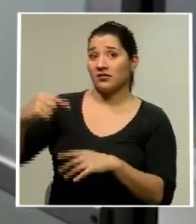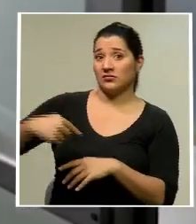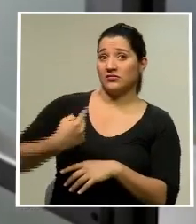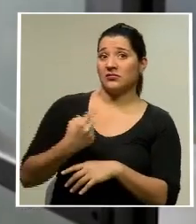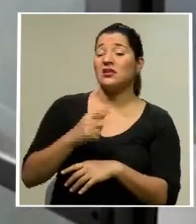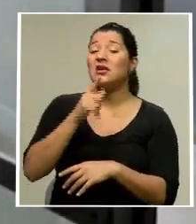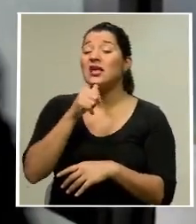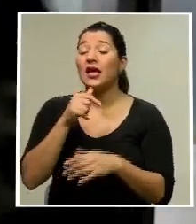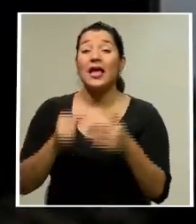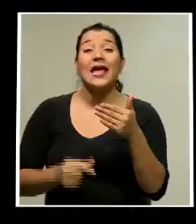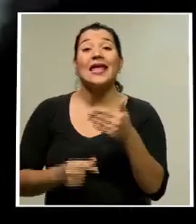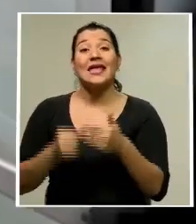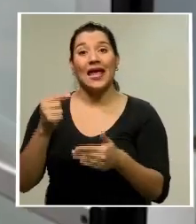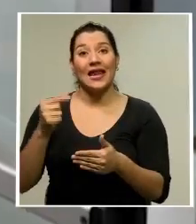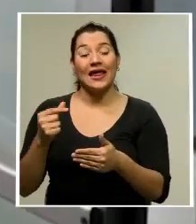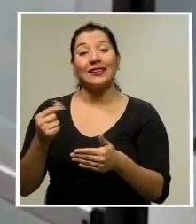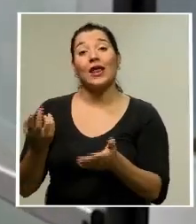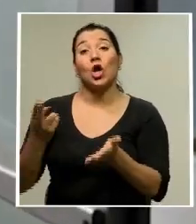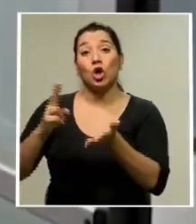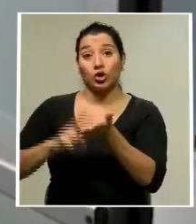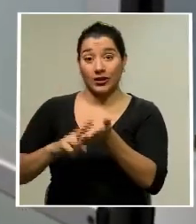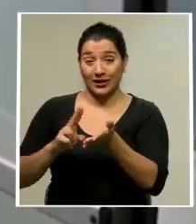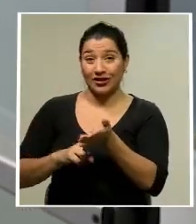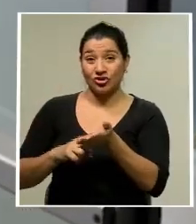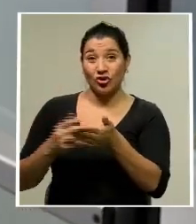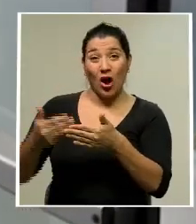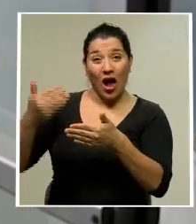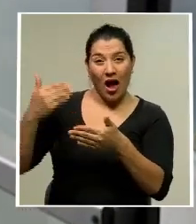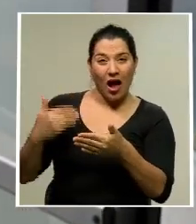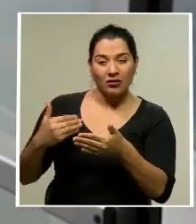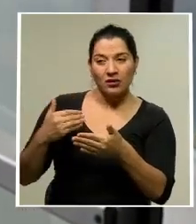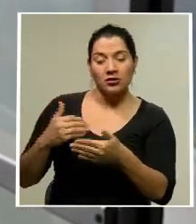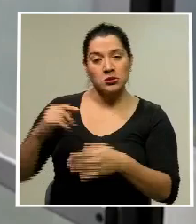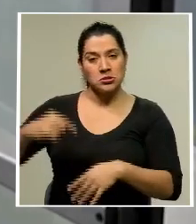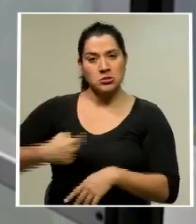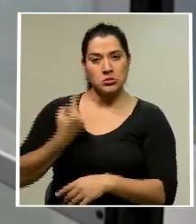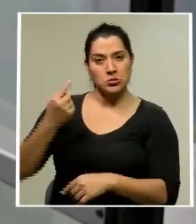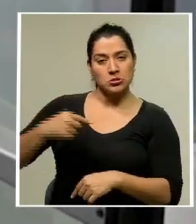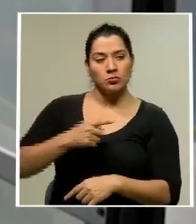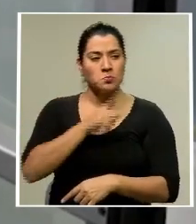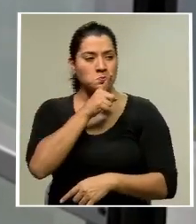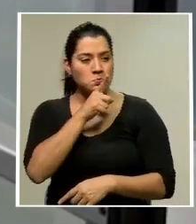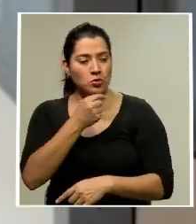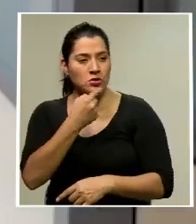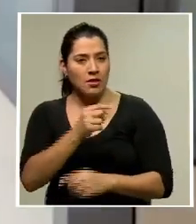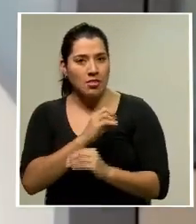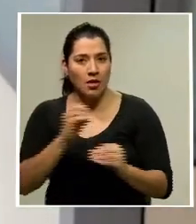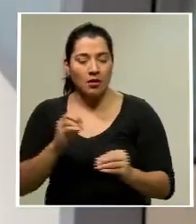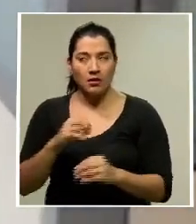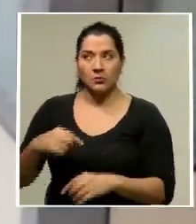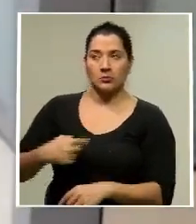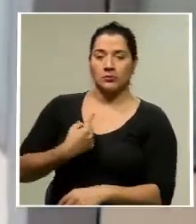de contratación de esta entidad, esto por las investigaciones que estaban realizando.